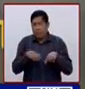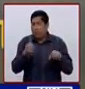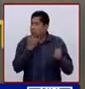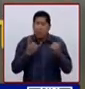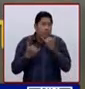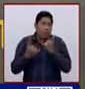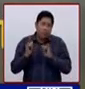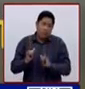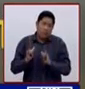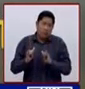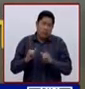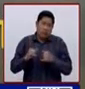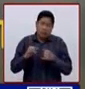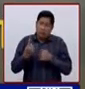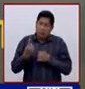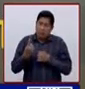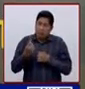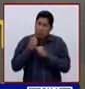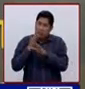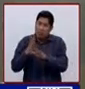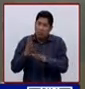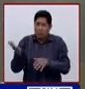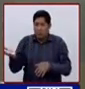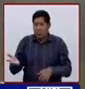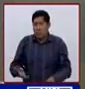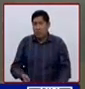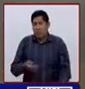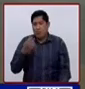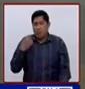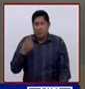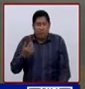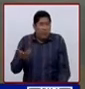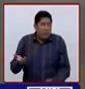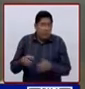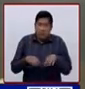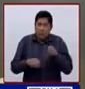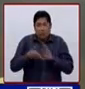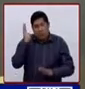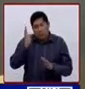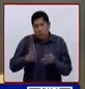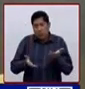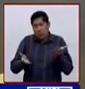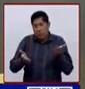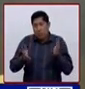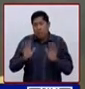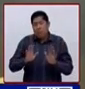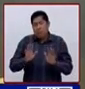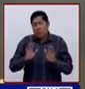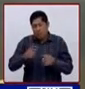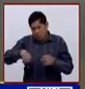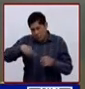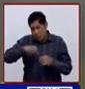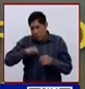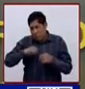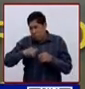no me quedo con mi abuelita a su cuarto. Me voy y mi abuelita me